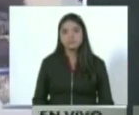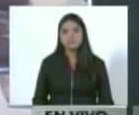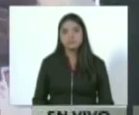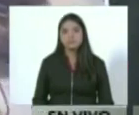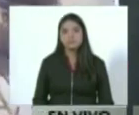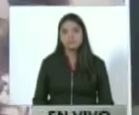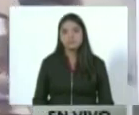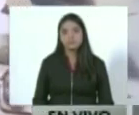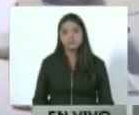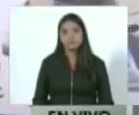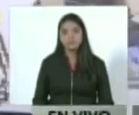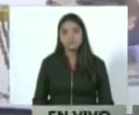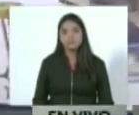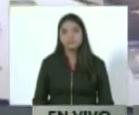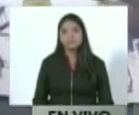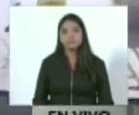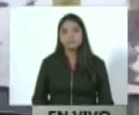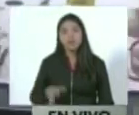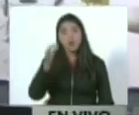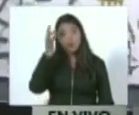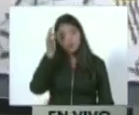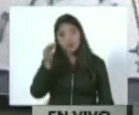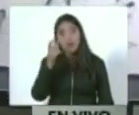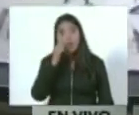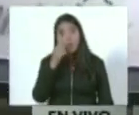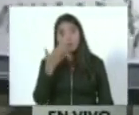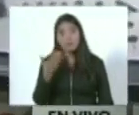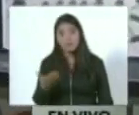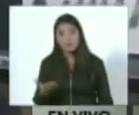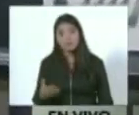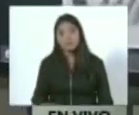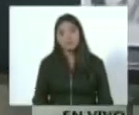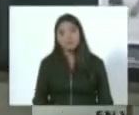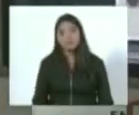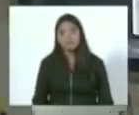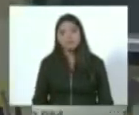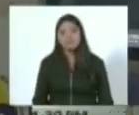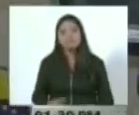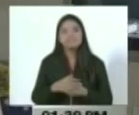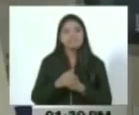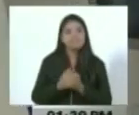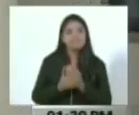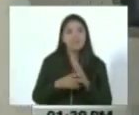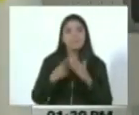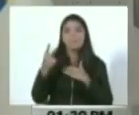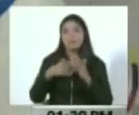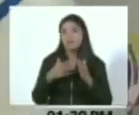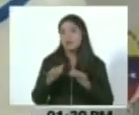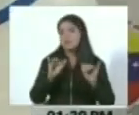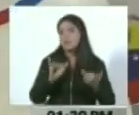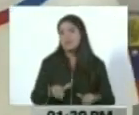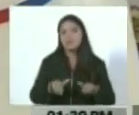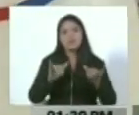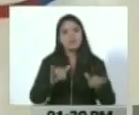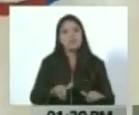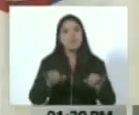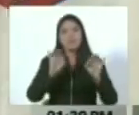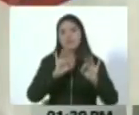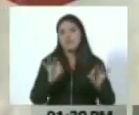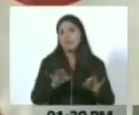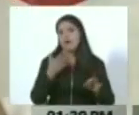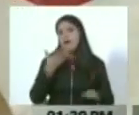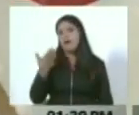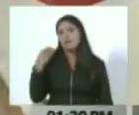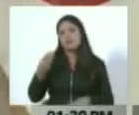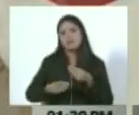este concejal estaba planificando el mismo formato que